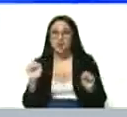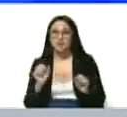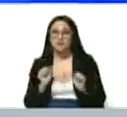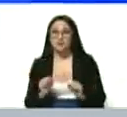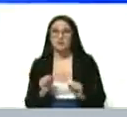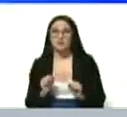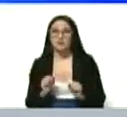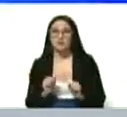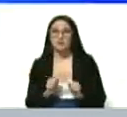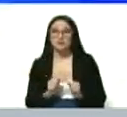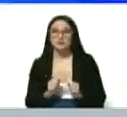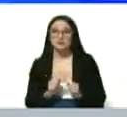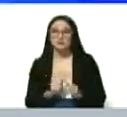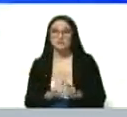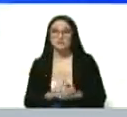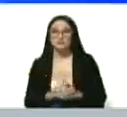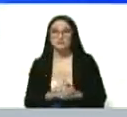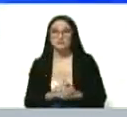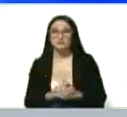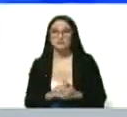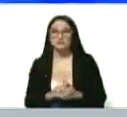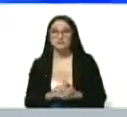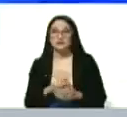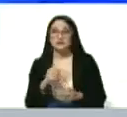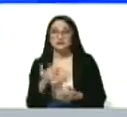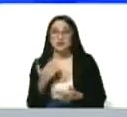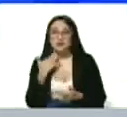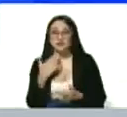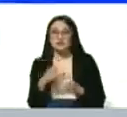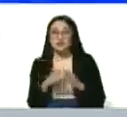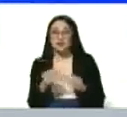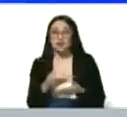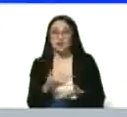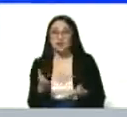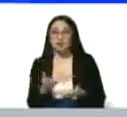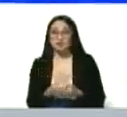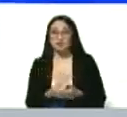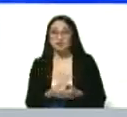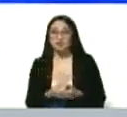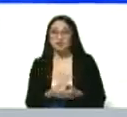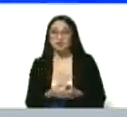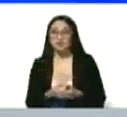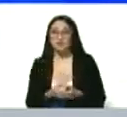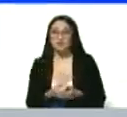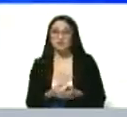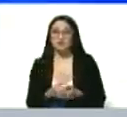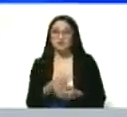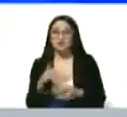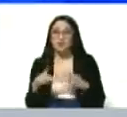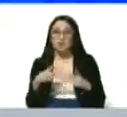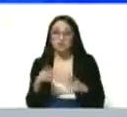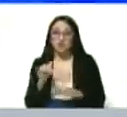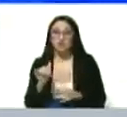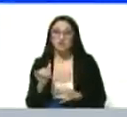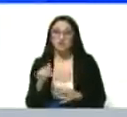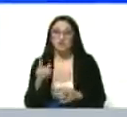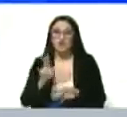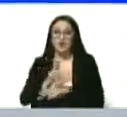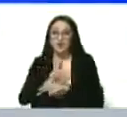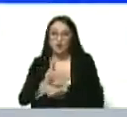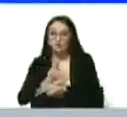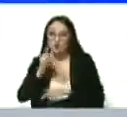la cual es altamente perjudicial para todos, tanto consumidores como productores. En la